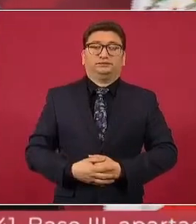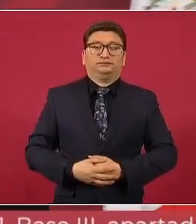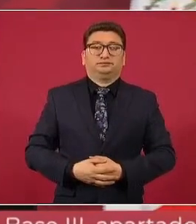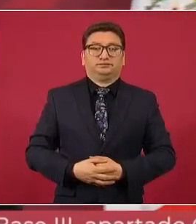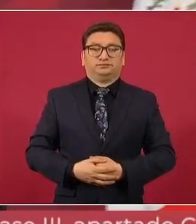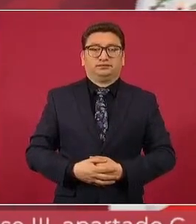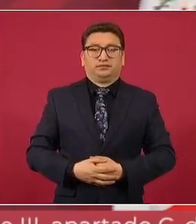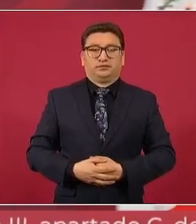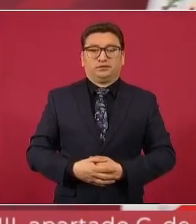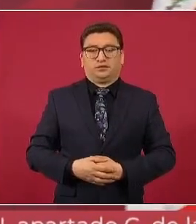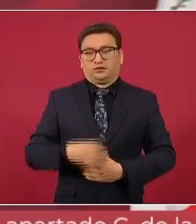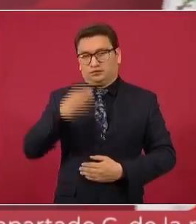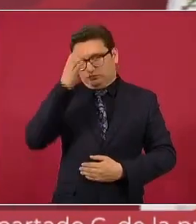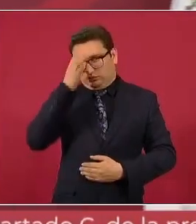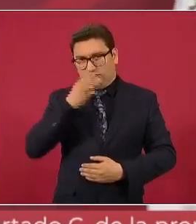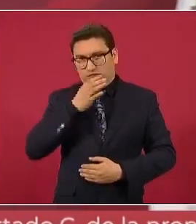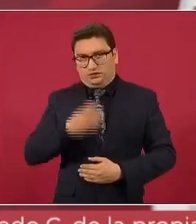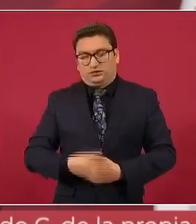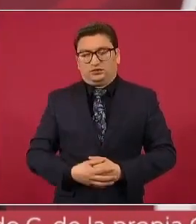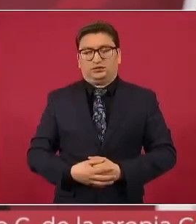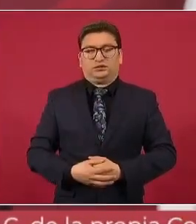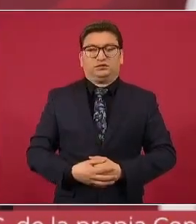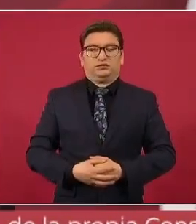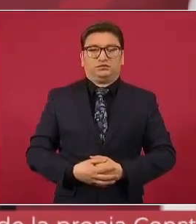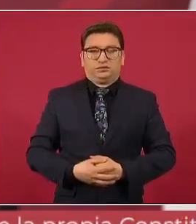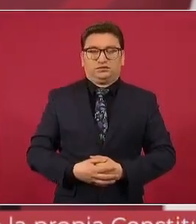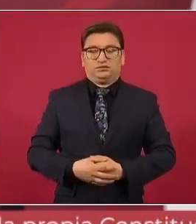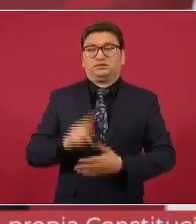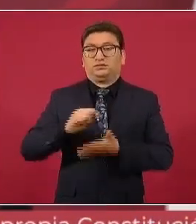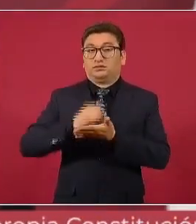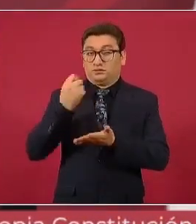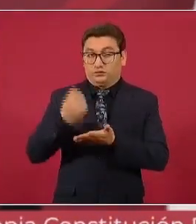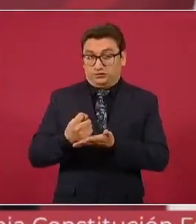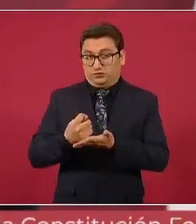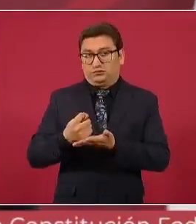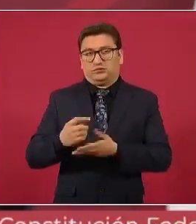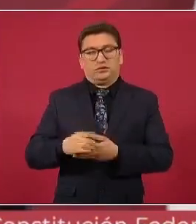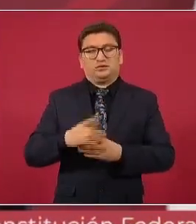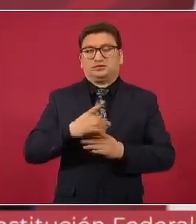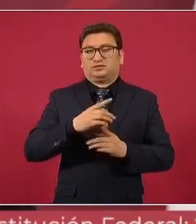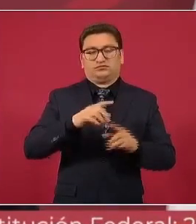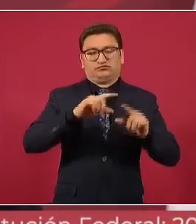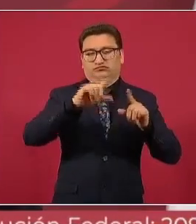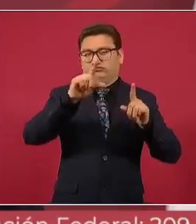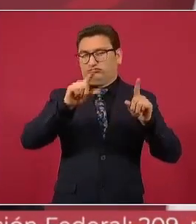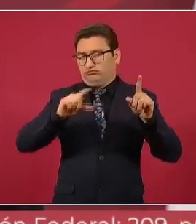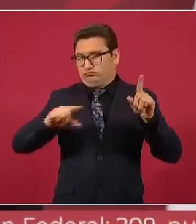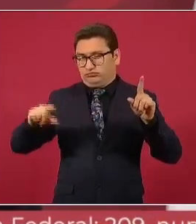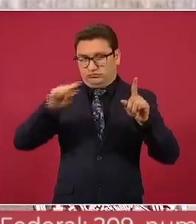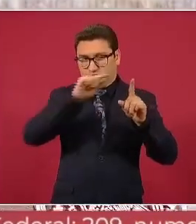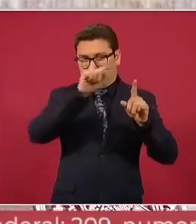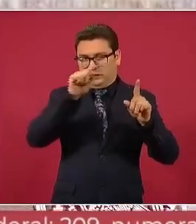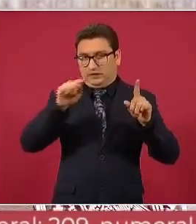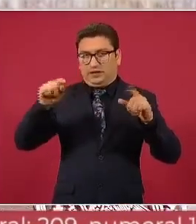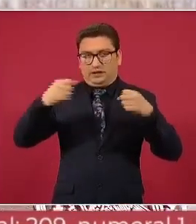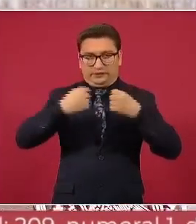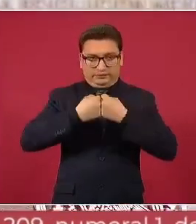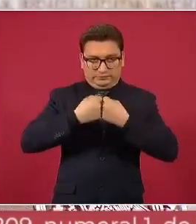en Coahuila, en Tamaulipas, toda la franja